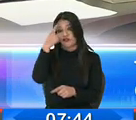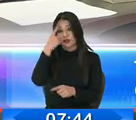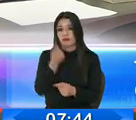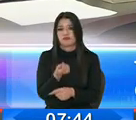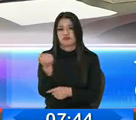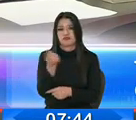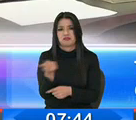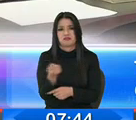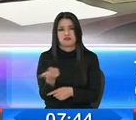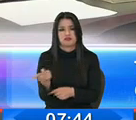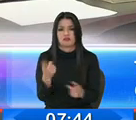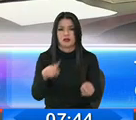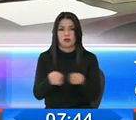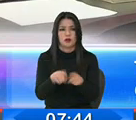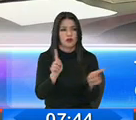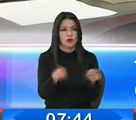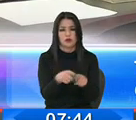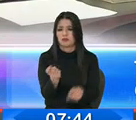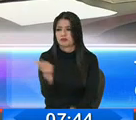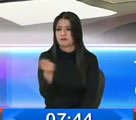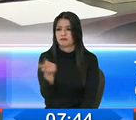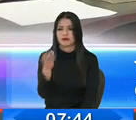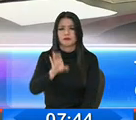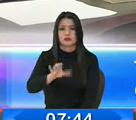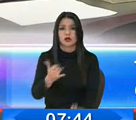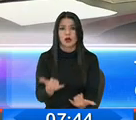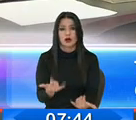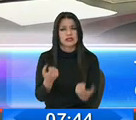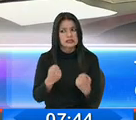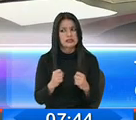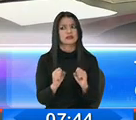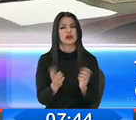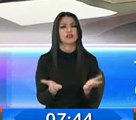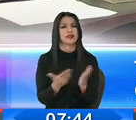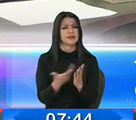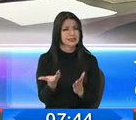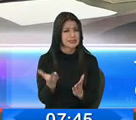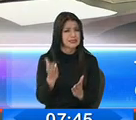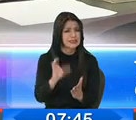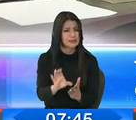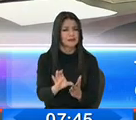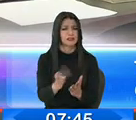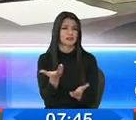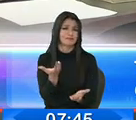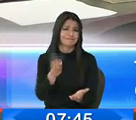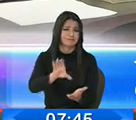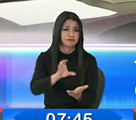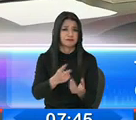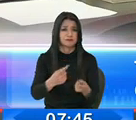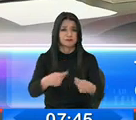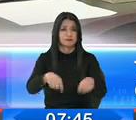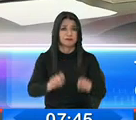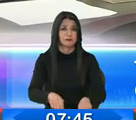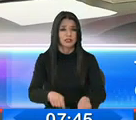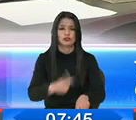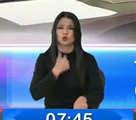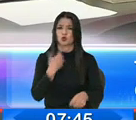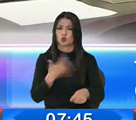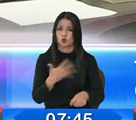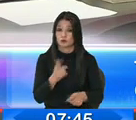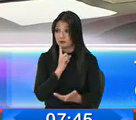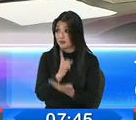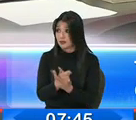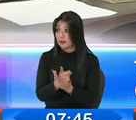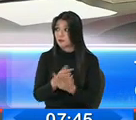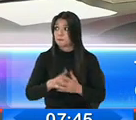desbaratar los tratados bilaterales de inversión, que ahora cuesta volver a posicionar no solo la imagen, sino los tratados. Es